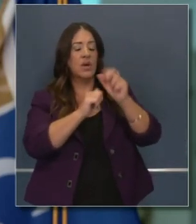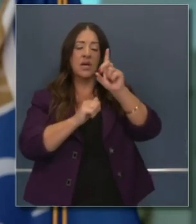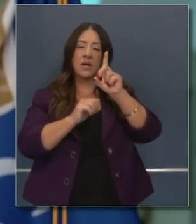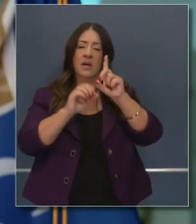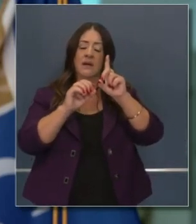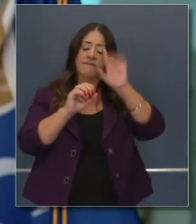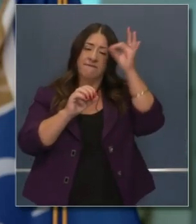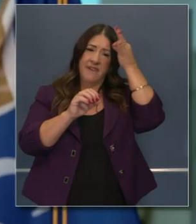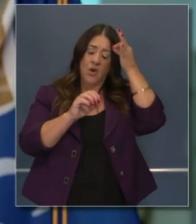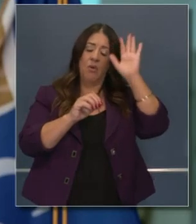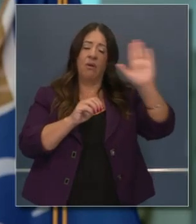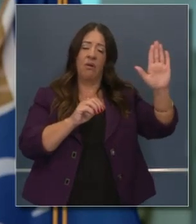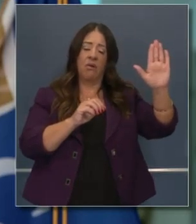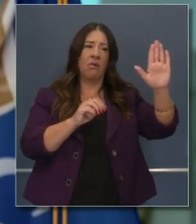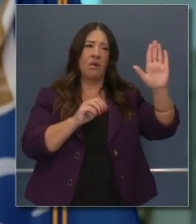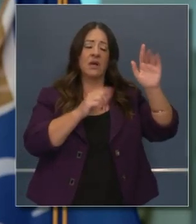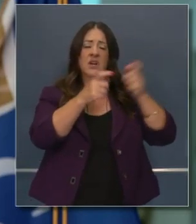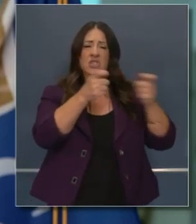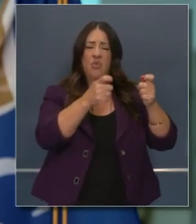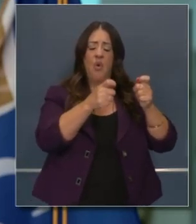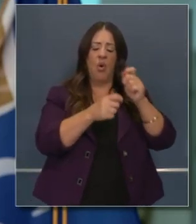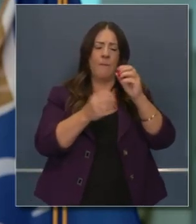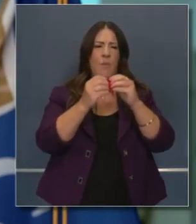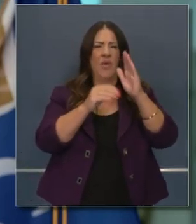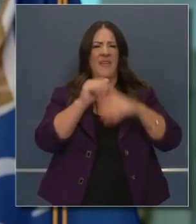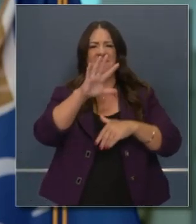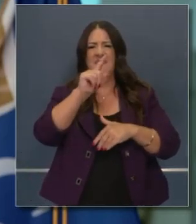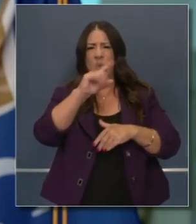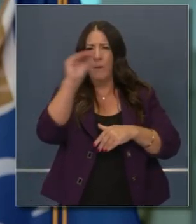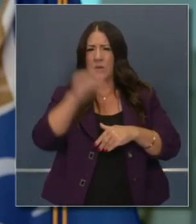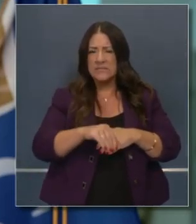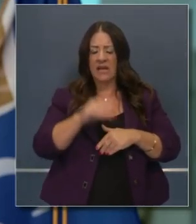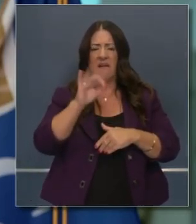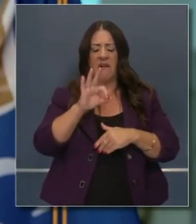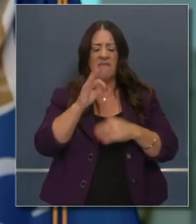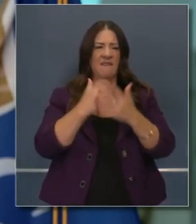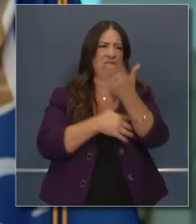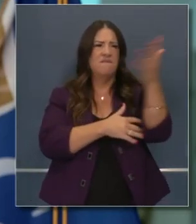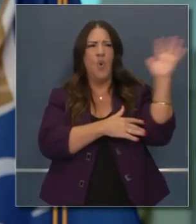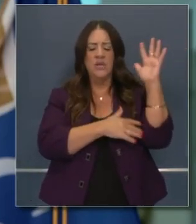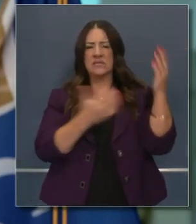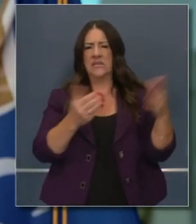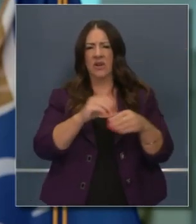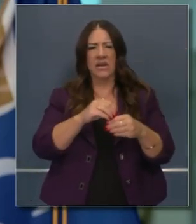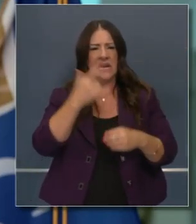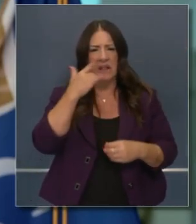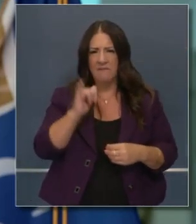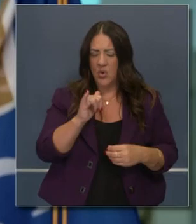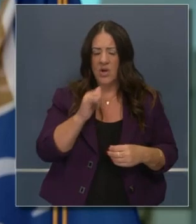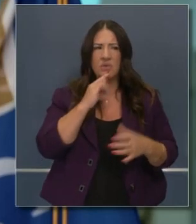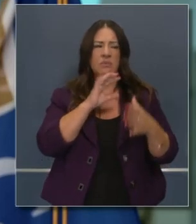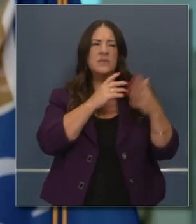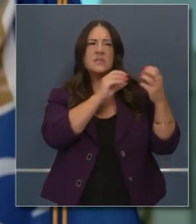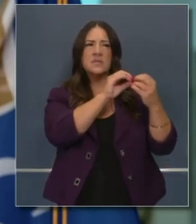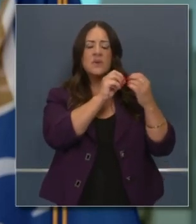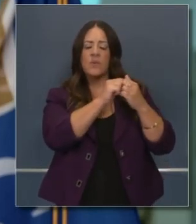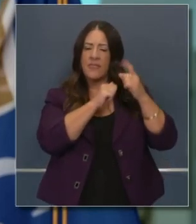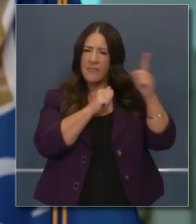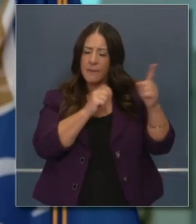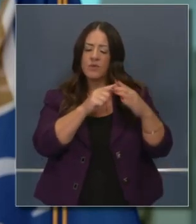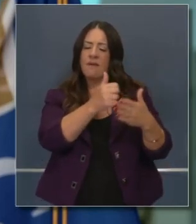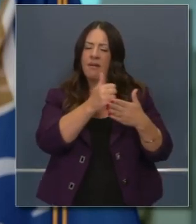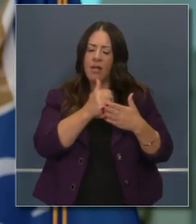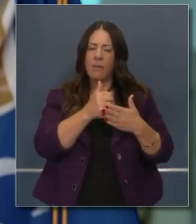puedan abordar 57% de las tierras forestales en California bajo su jurisdicción, 3% bajo jurisdicción del estado. Hemos